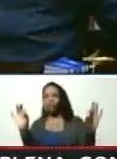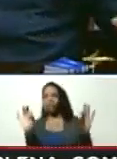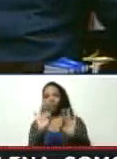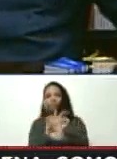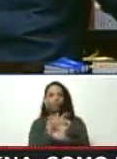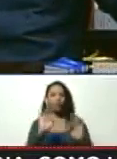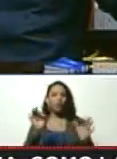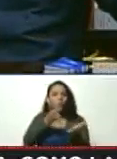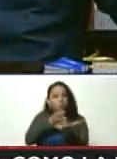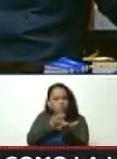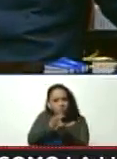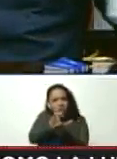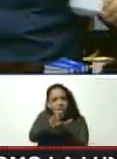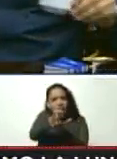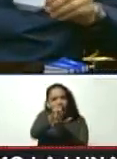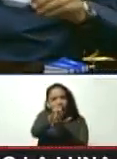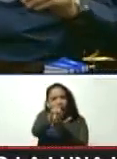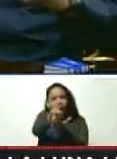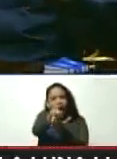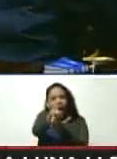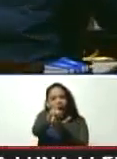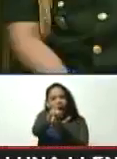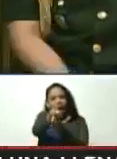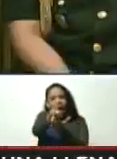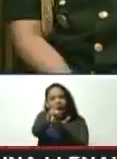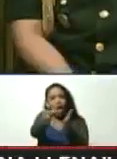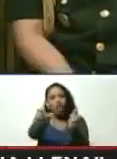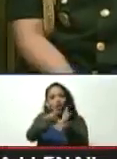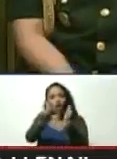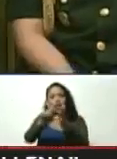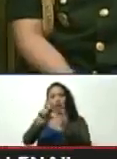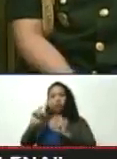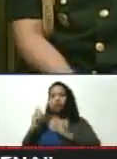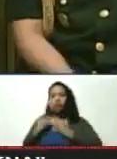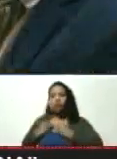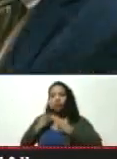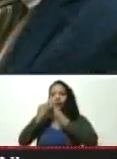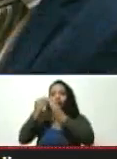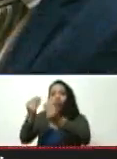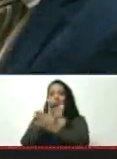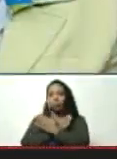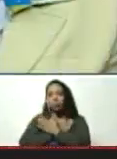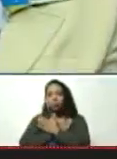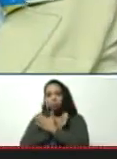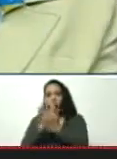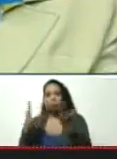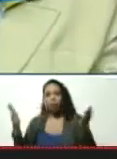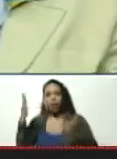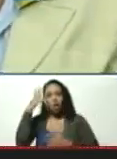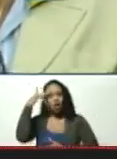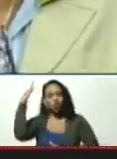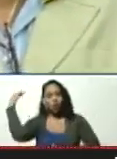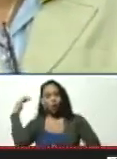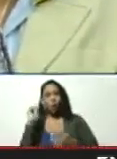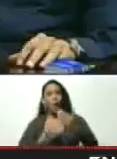de la lealtad en donde depositaba su sueño y su proyecto